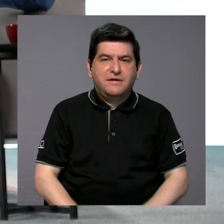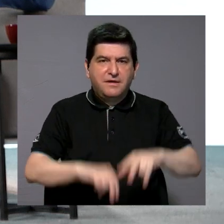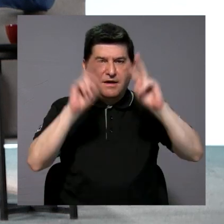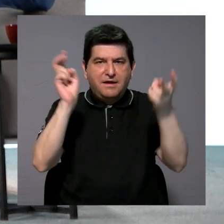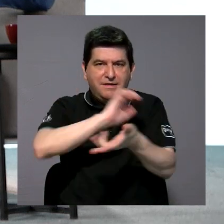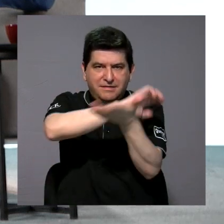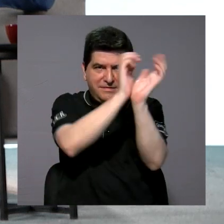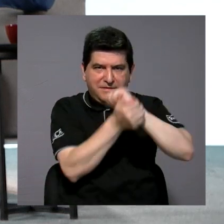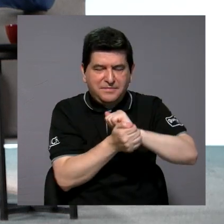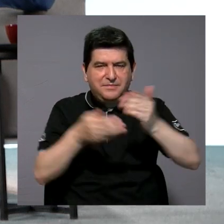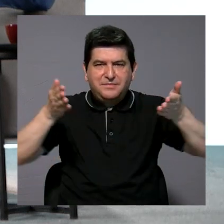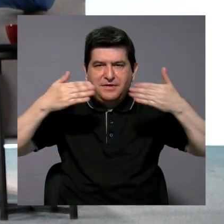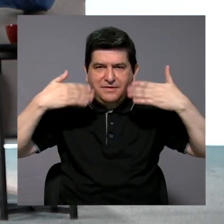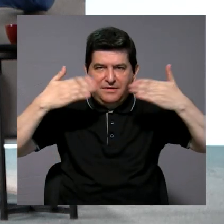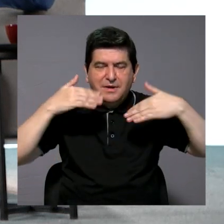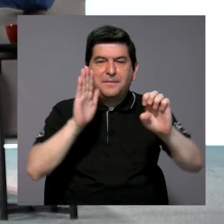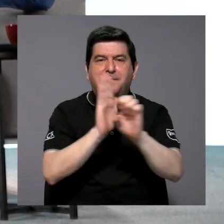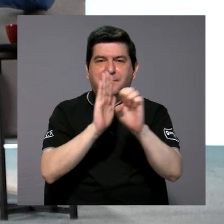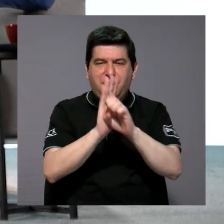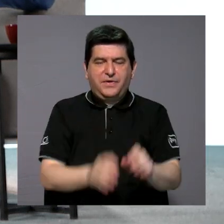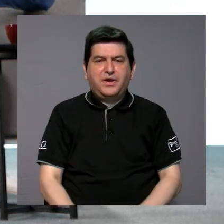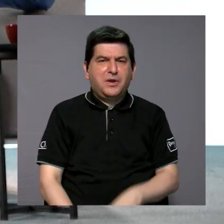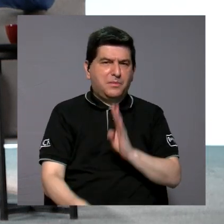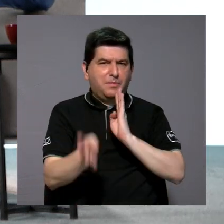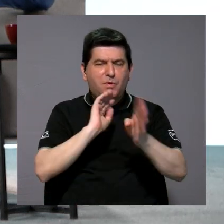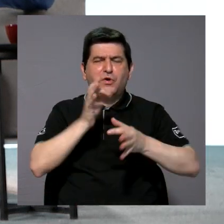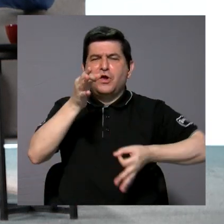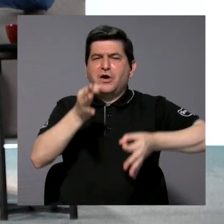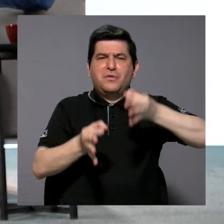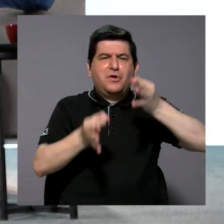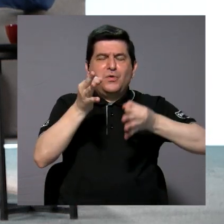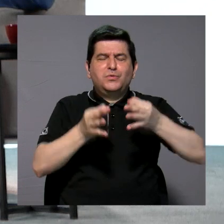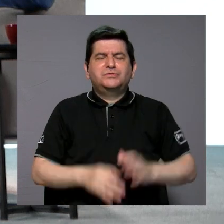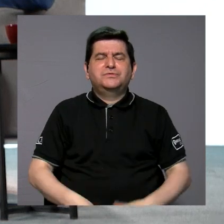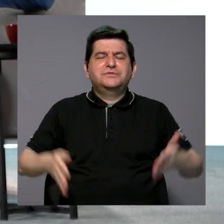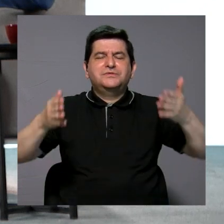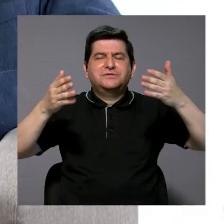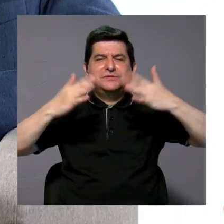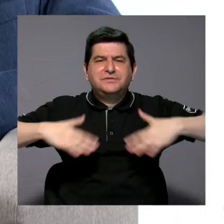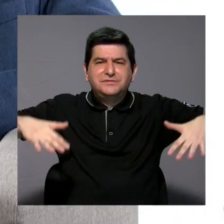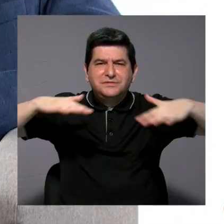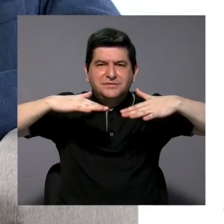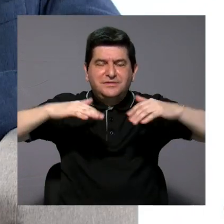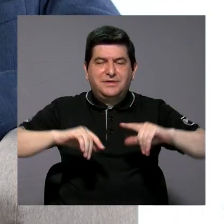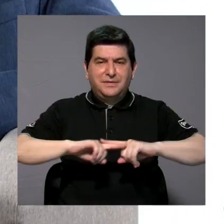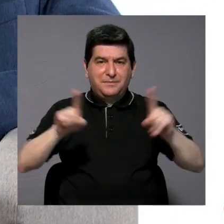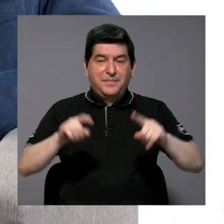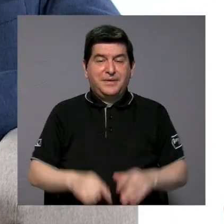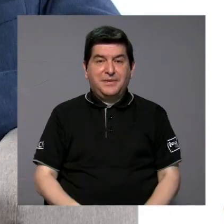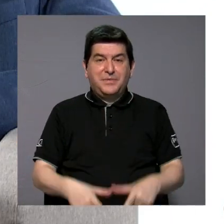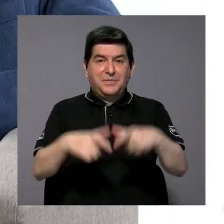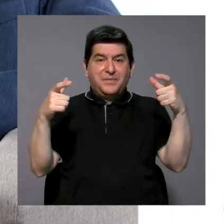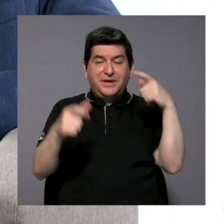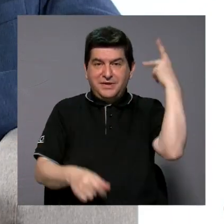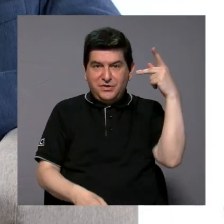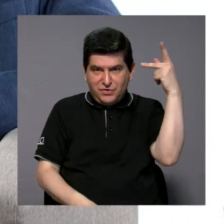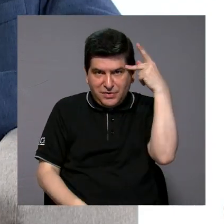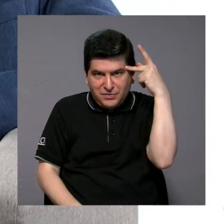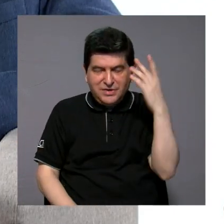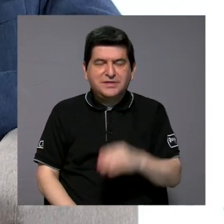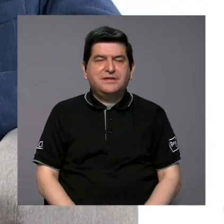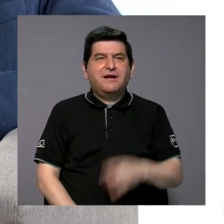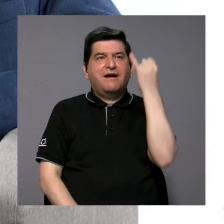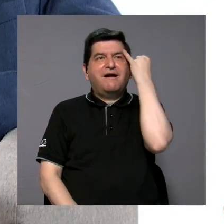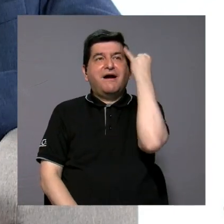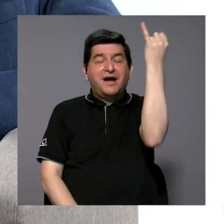en el tema de cambio climático, por ejemplo, y hablan mucho de la justicia climática, Pero la mayoría de las políticas y las